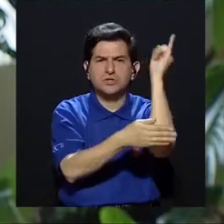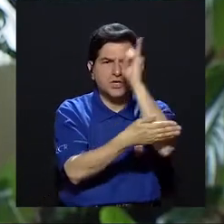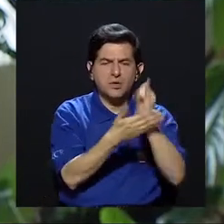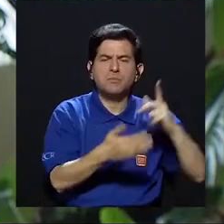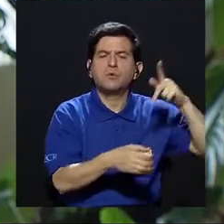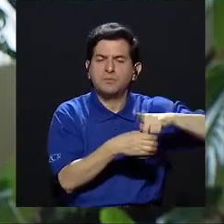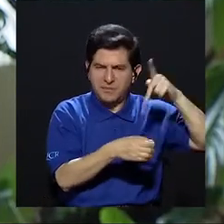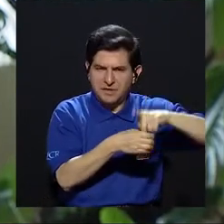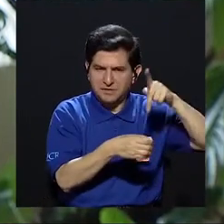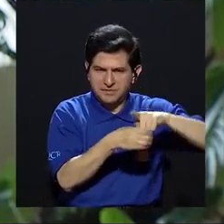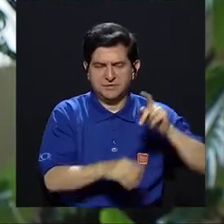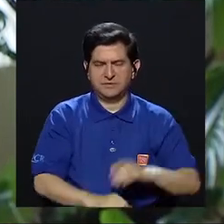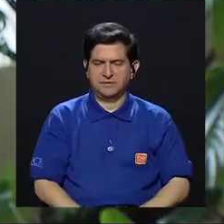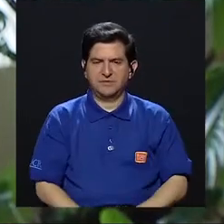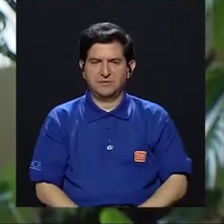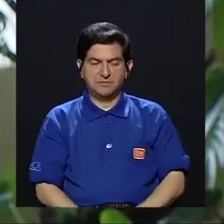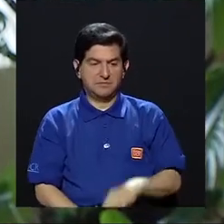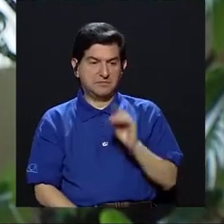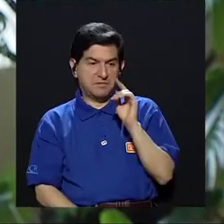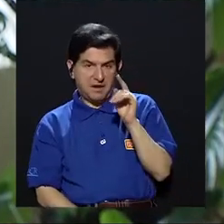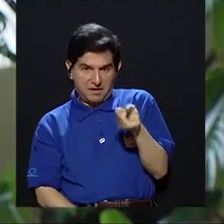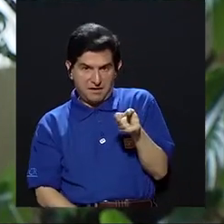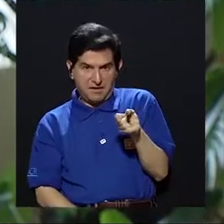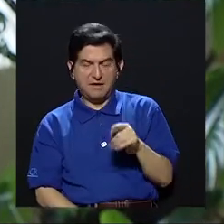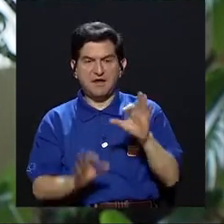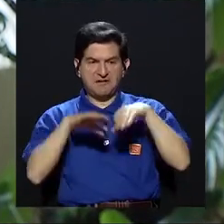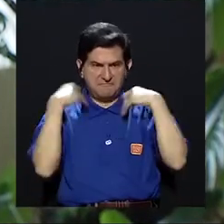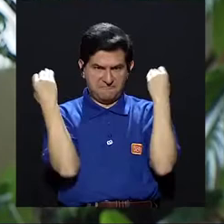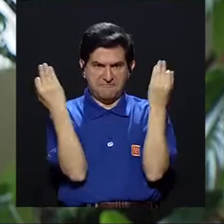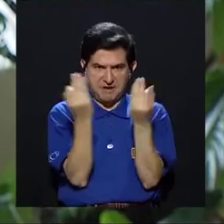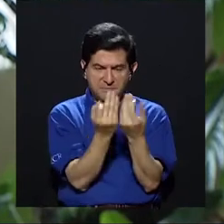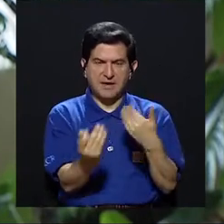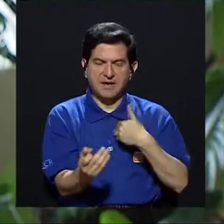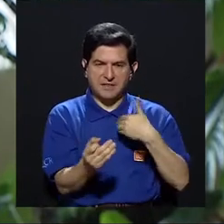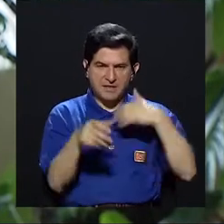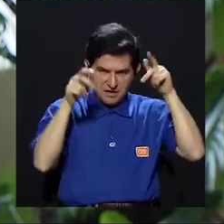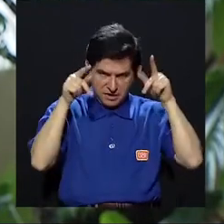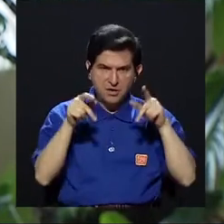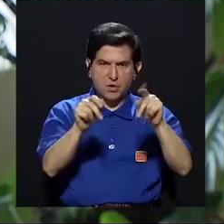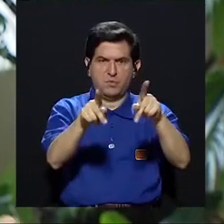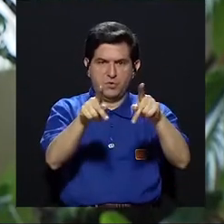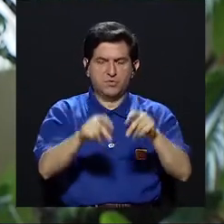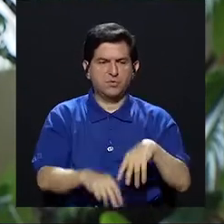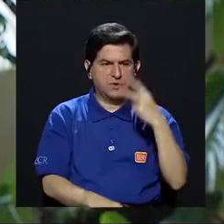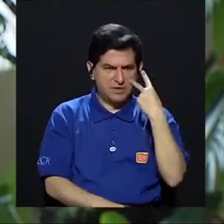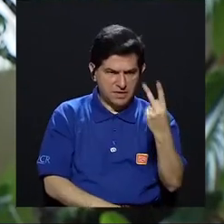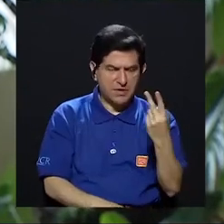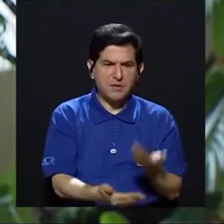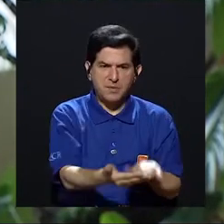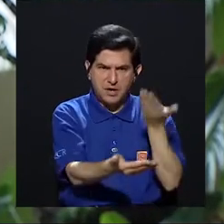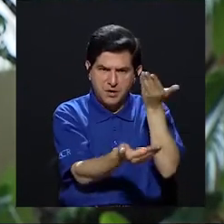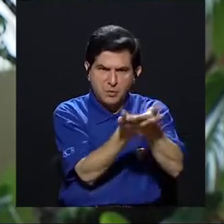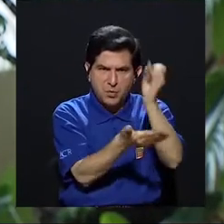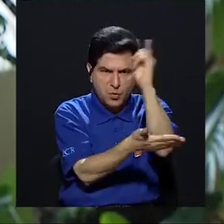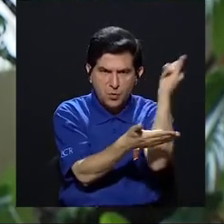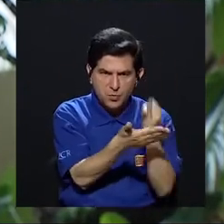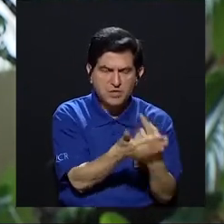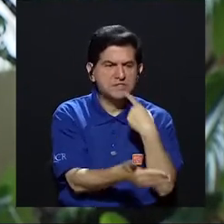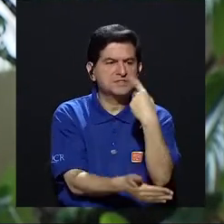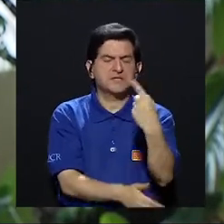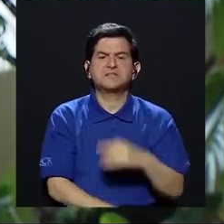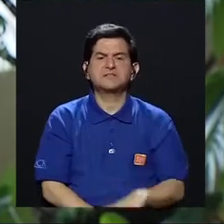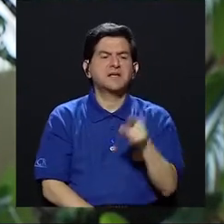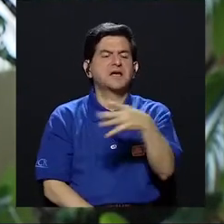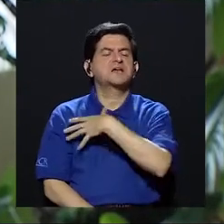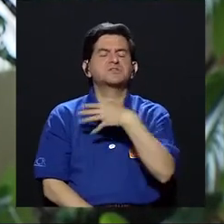diseño participativo donde las familias tienen la oportunidad de ver la propuesta de diseño y